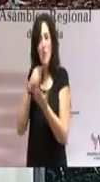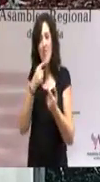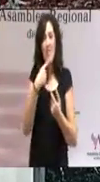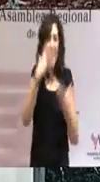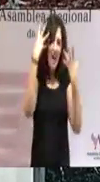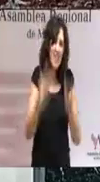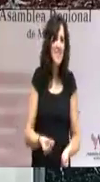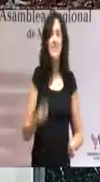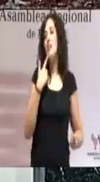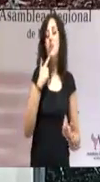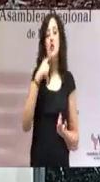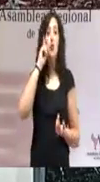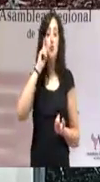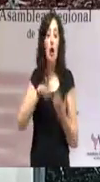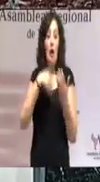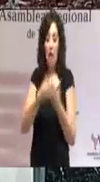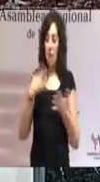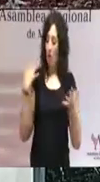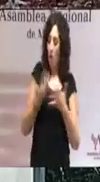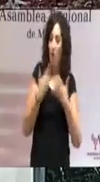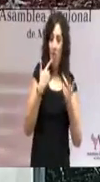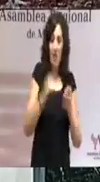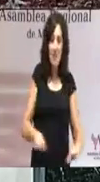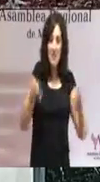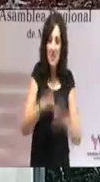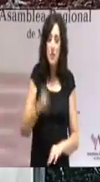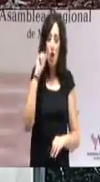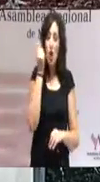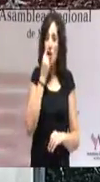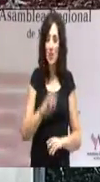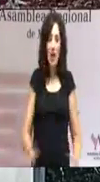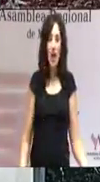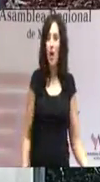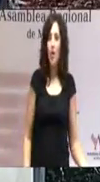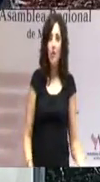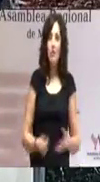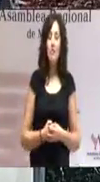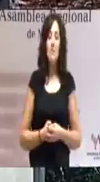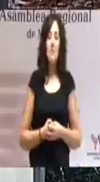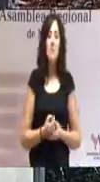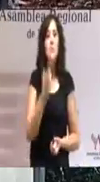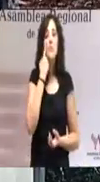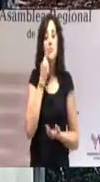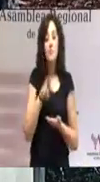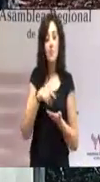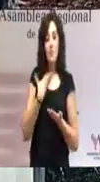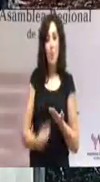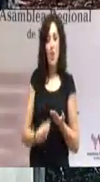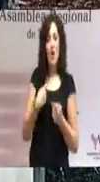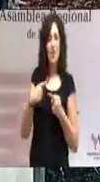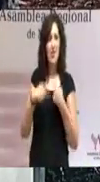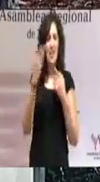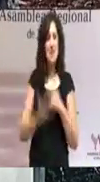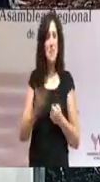sé cómo usted todavía no se ha enterado. Mire usted, tenemos que hablar en esta región de muchas cosas